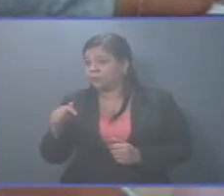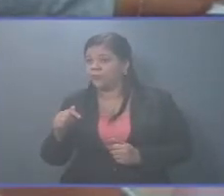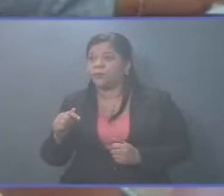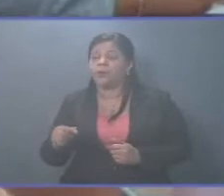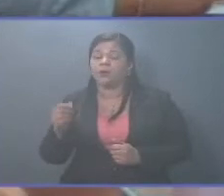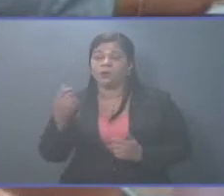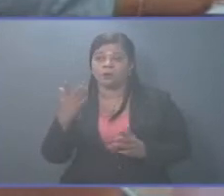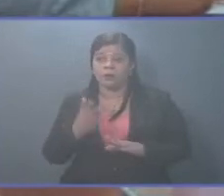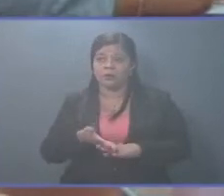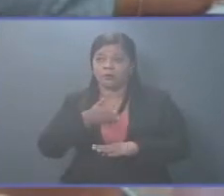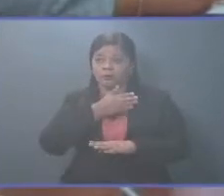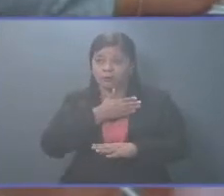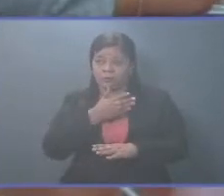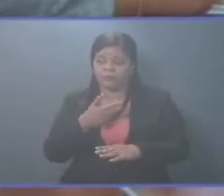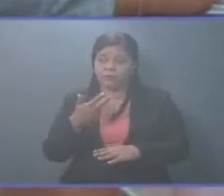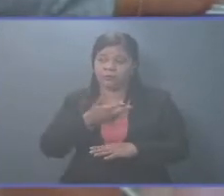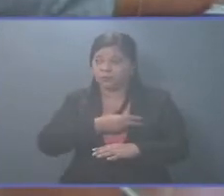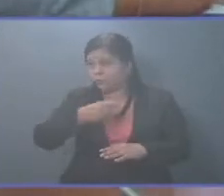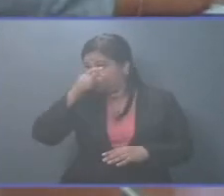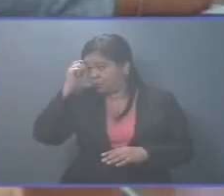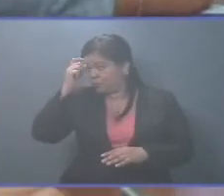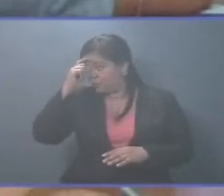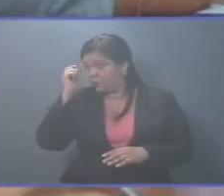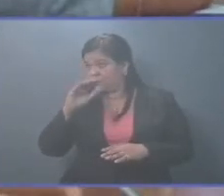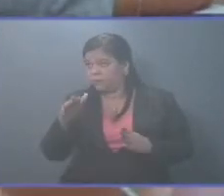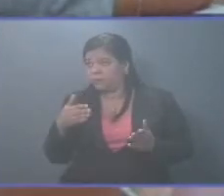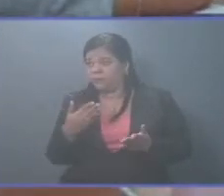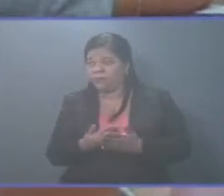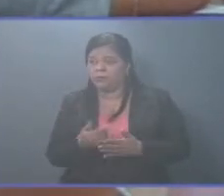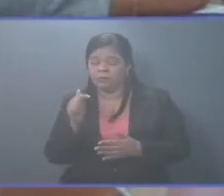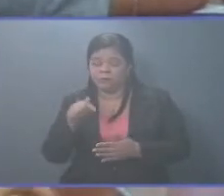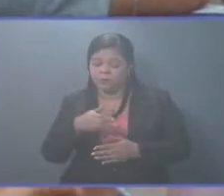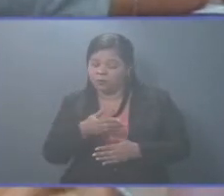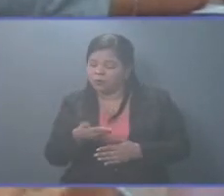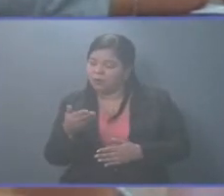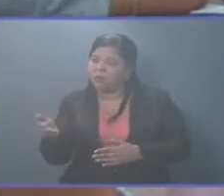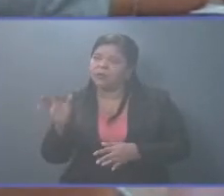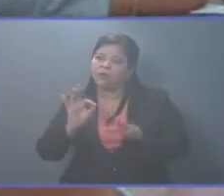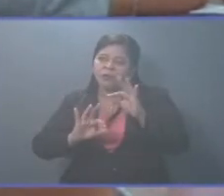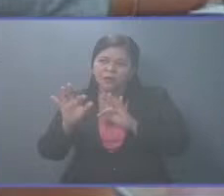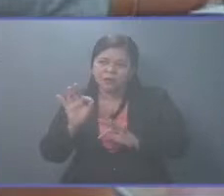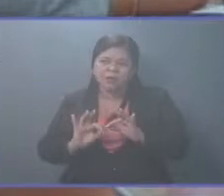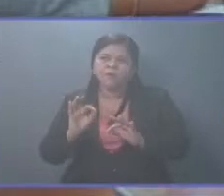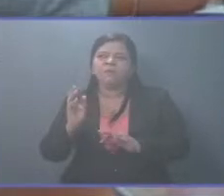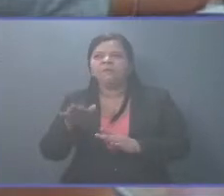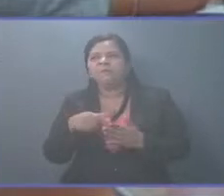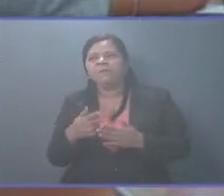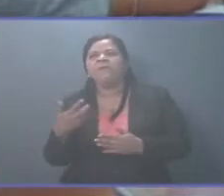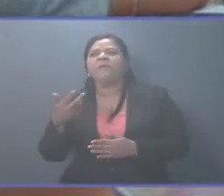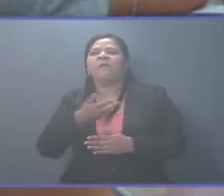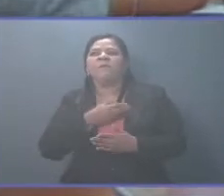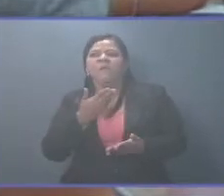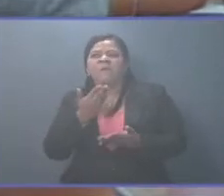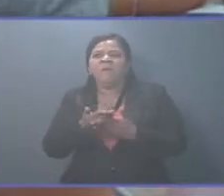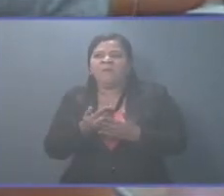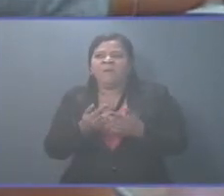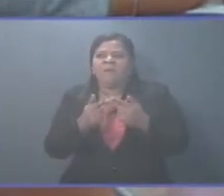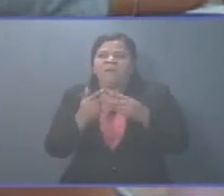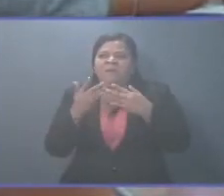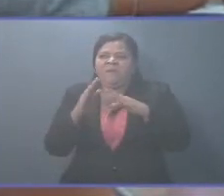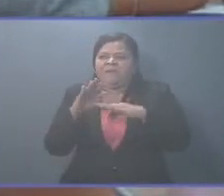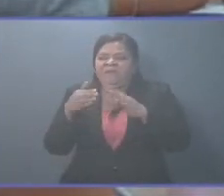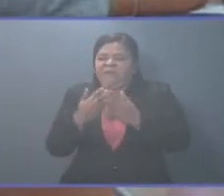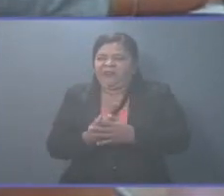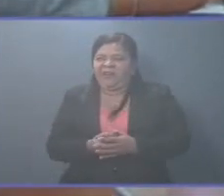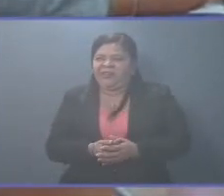Héctor Guidos hemos trabajado en esa parte. Entonces, han sido ciertas intervenciones que hemos tenido con